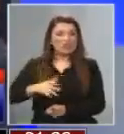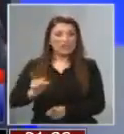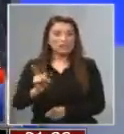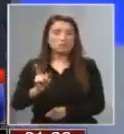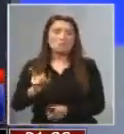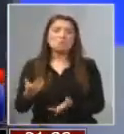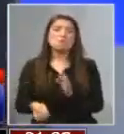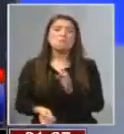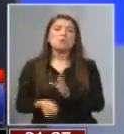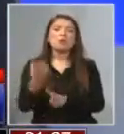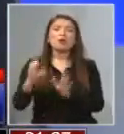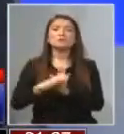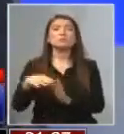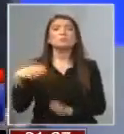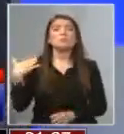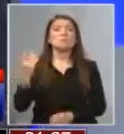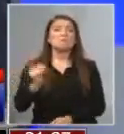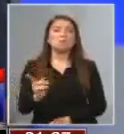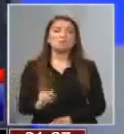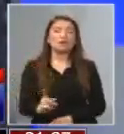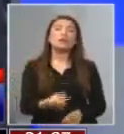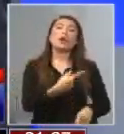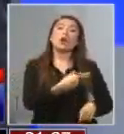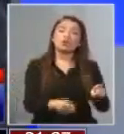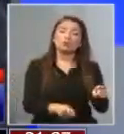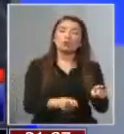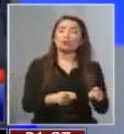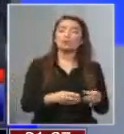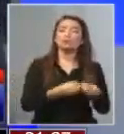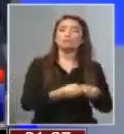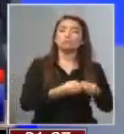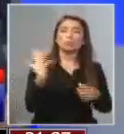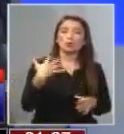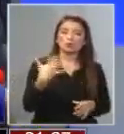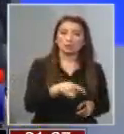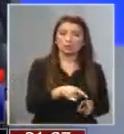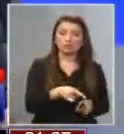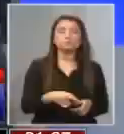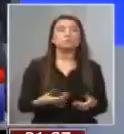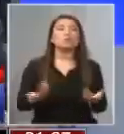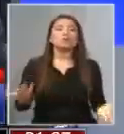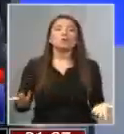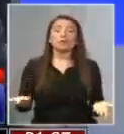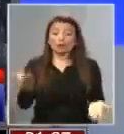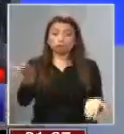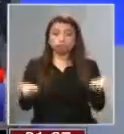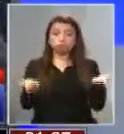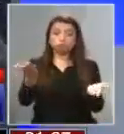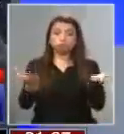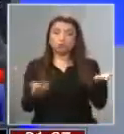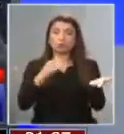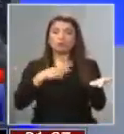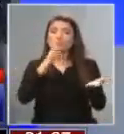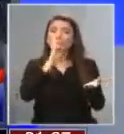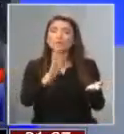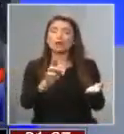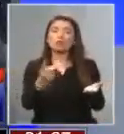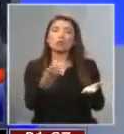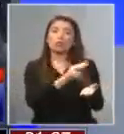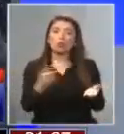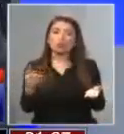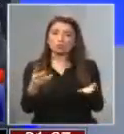constitución, y quienes creen que es una cuestión fundamental, diría yo. Eso es lo que, y lo que sale es el resultado en que ambas posiciones se